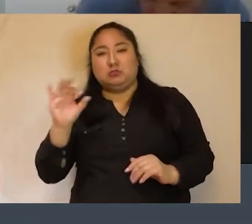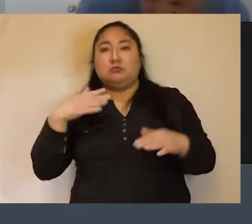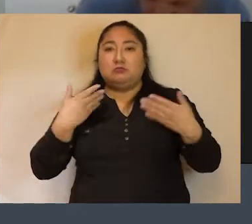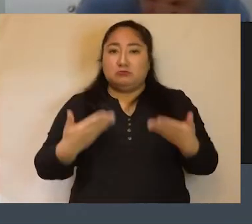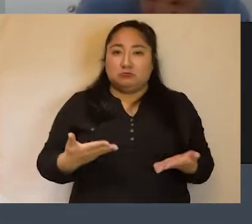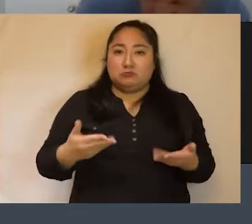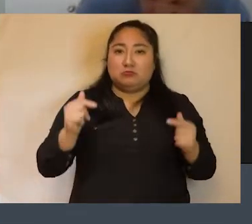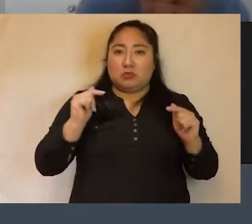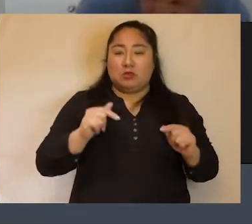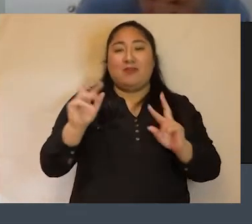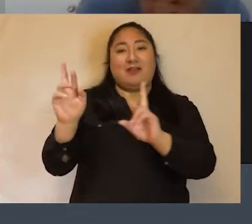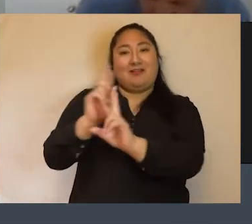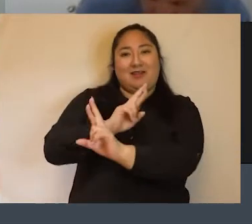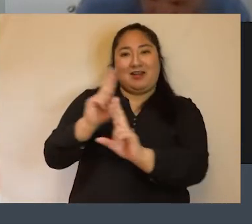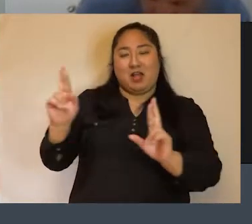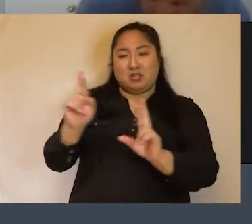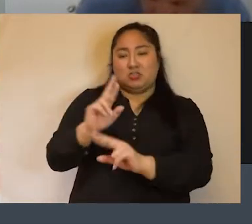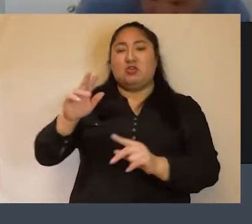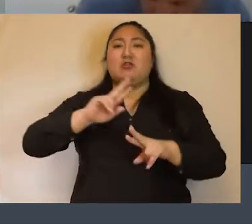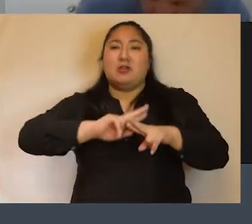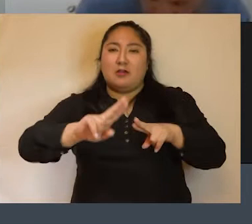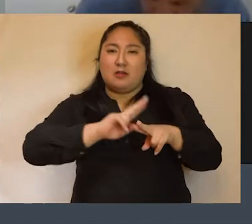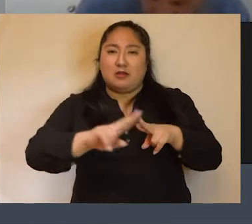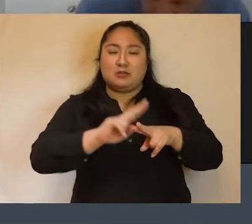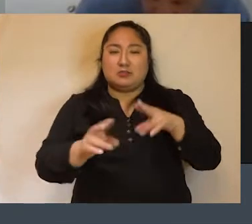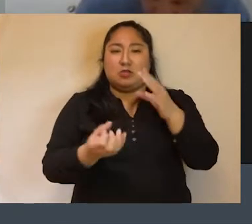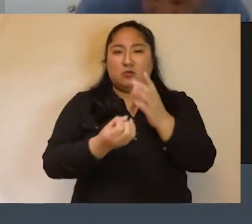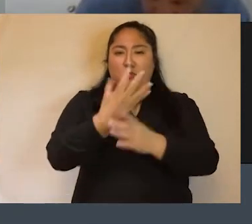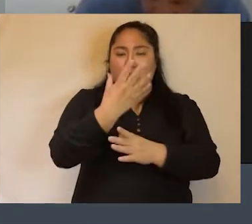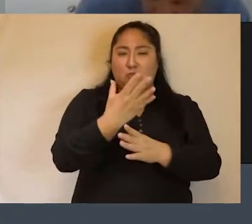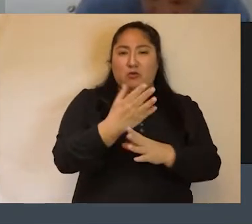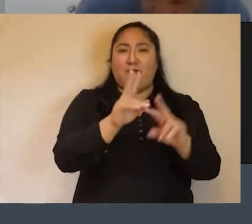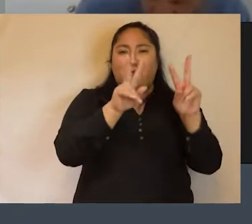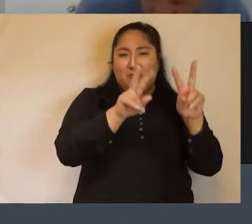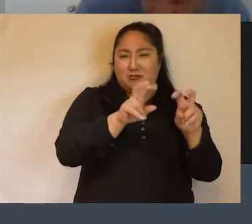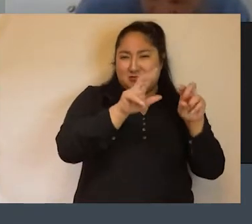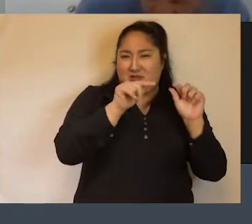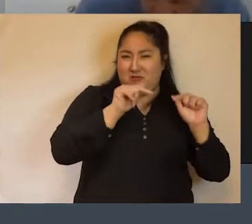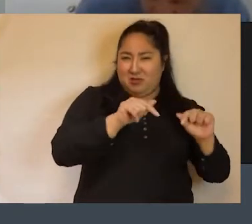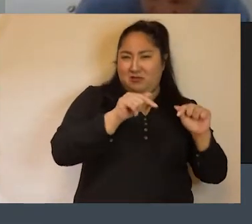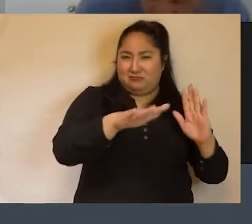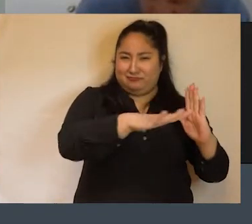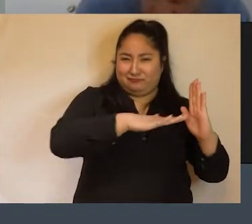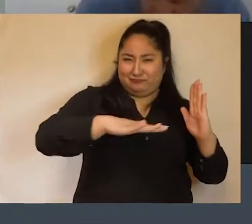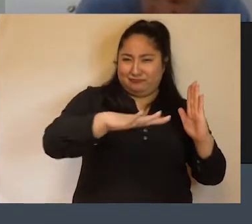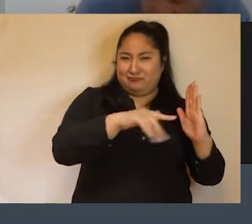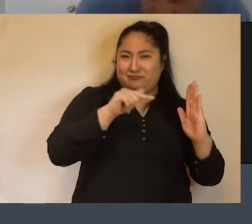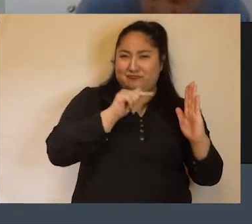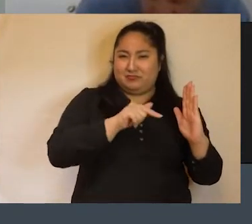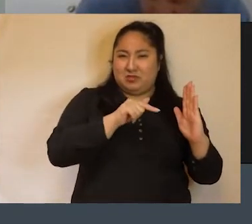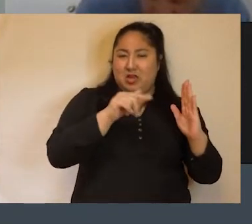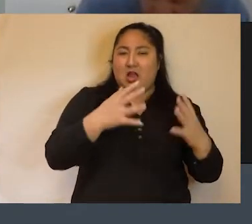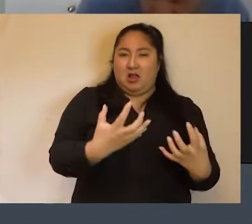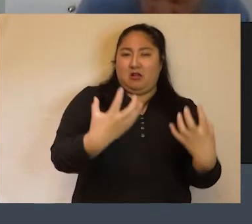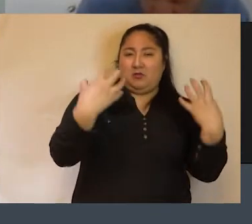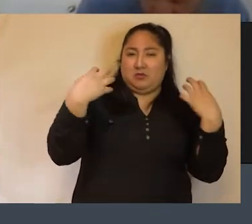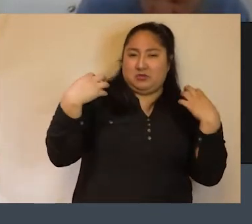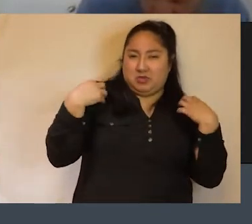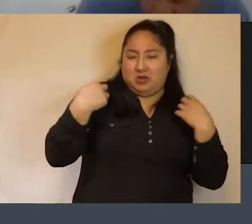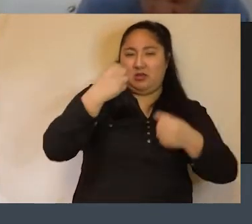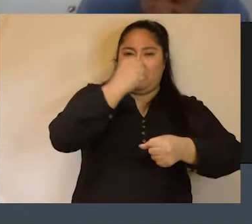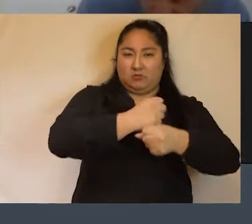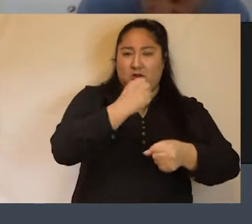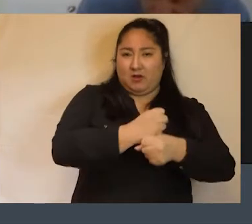que directamente iba en relación a generar un nuevo pilar en base